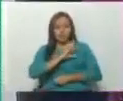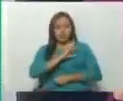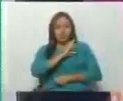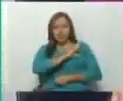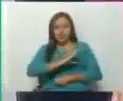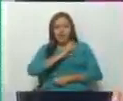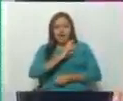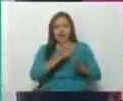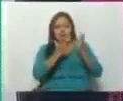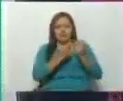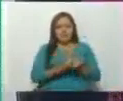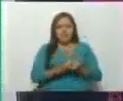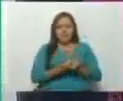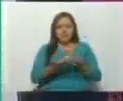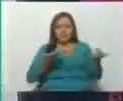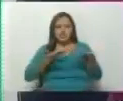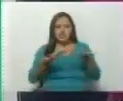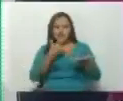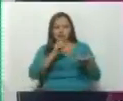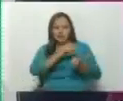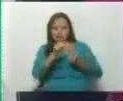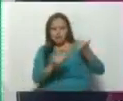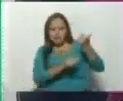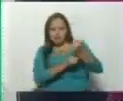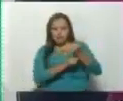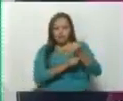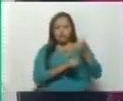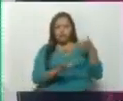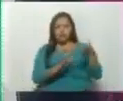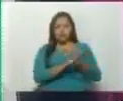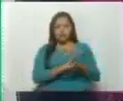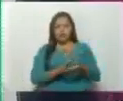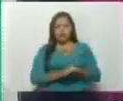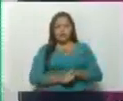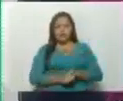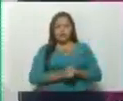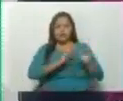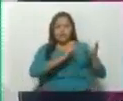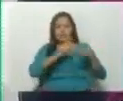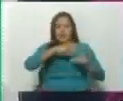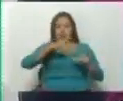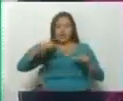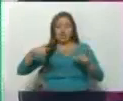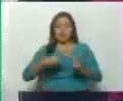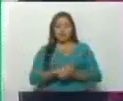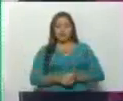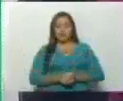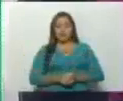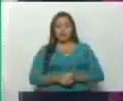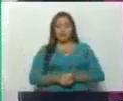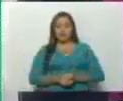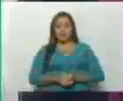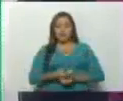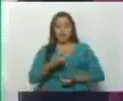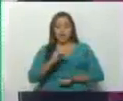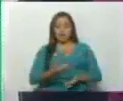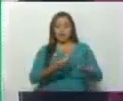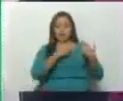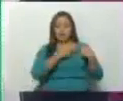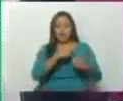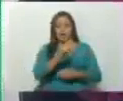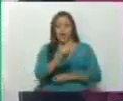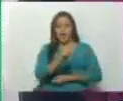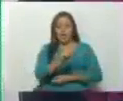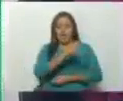también se encuentra la subcomisión, subcomisión de con respecto a la energía eléctrica, que lleva el mayor general Benavides